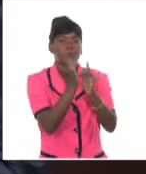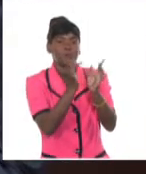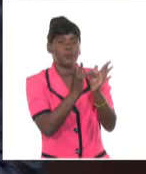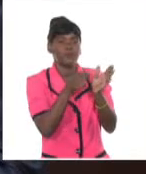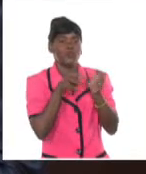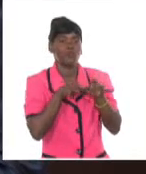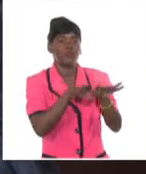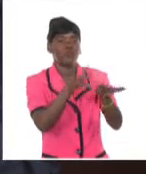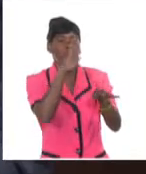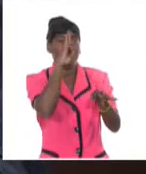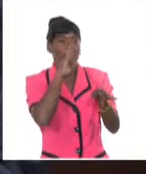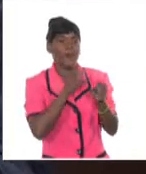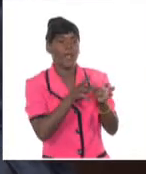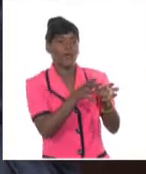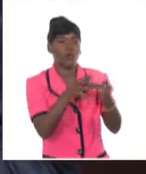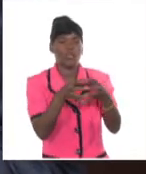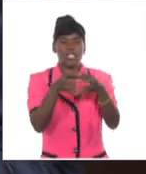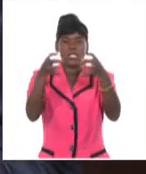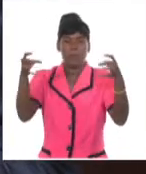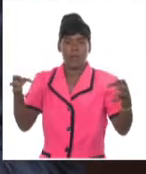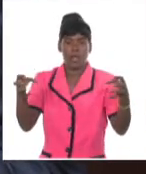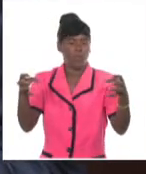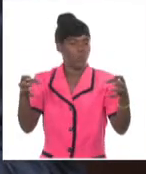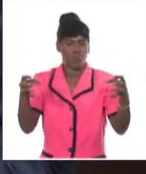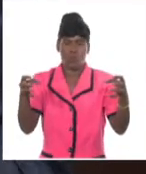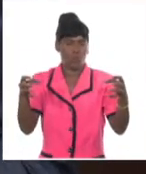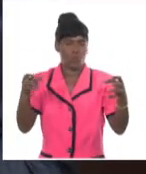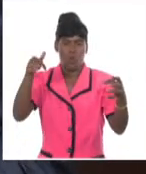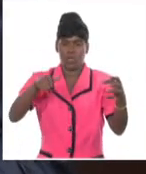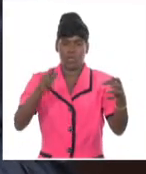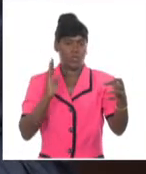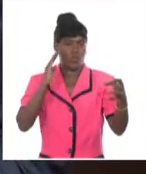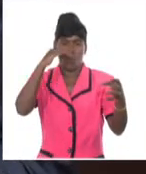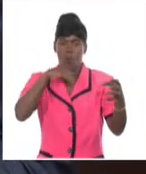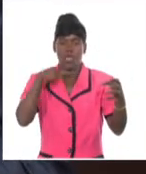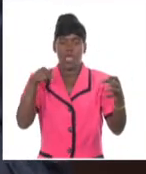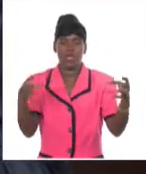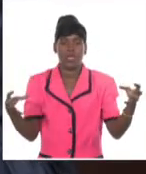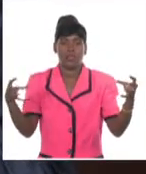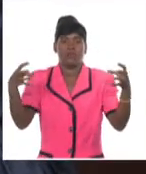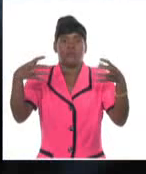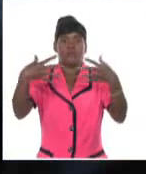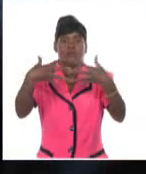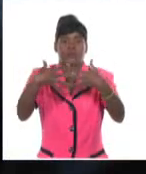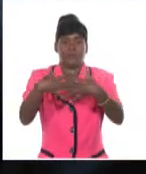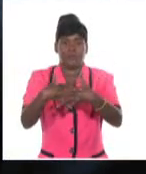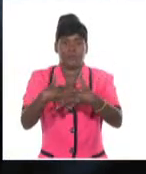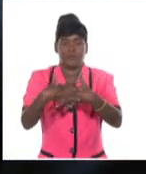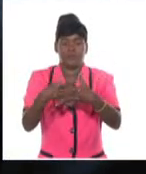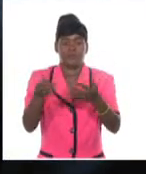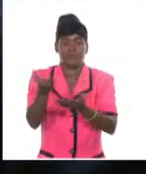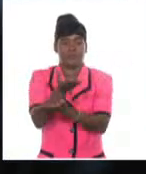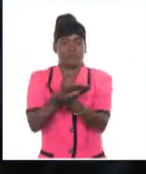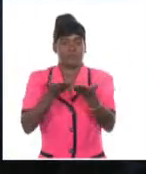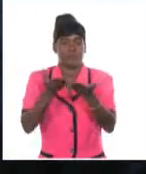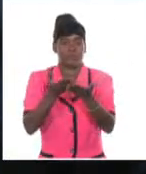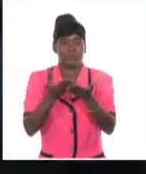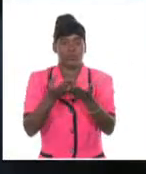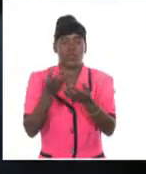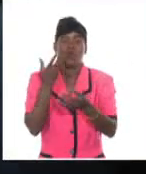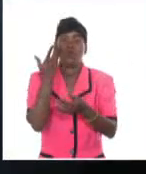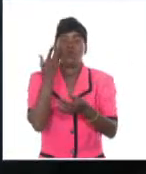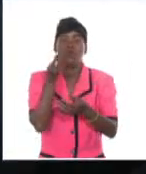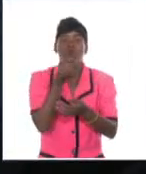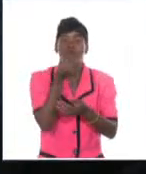juntos en nuestras iglesias, estamos juntos en nuestros barrios. La libertad religiosa en Cuba es una realidad. Coinciden que en la